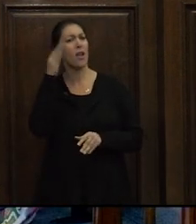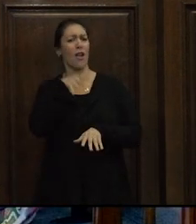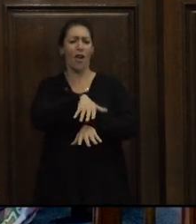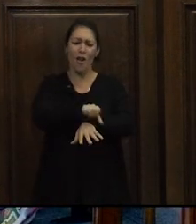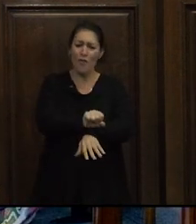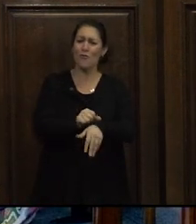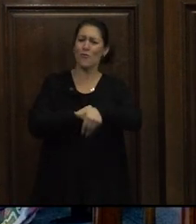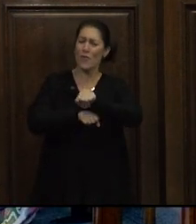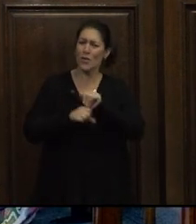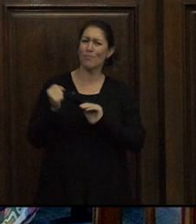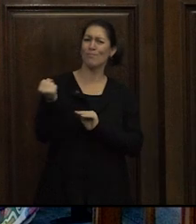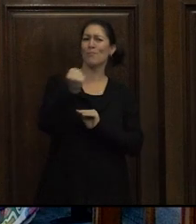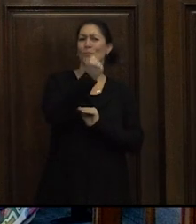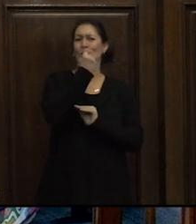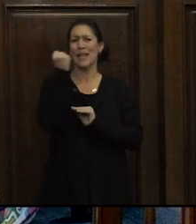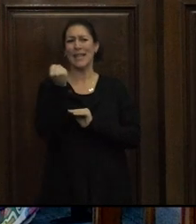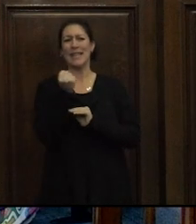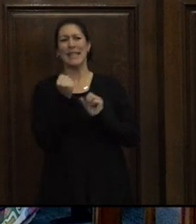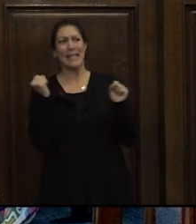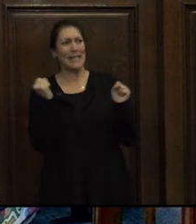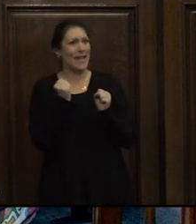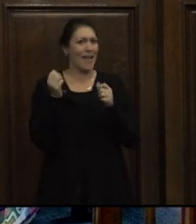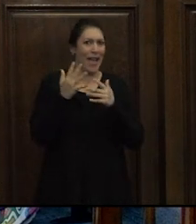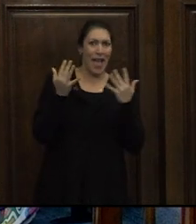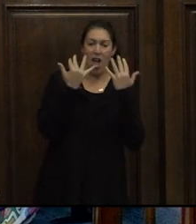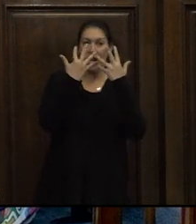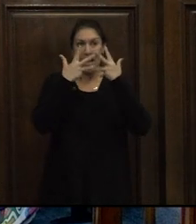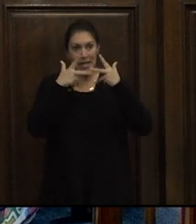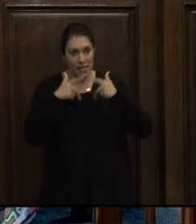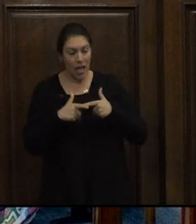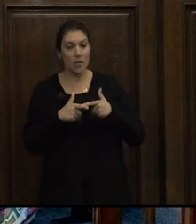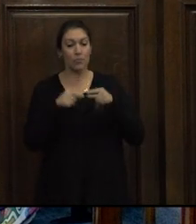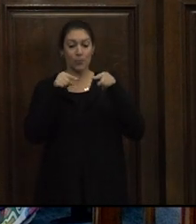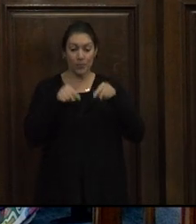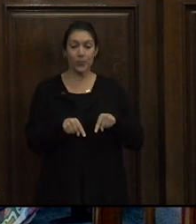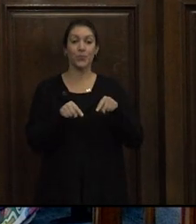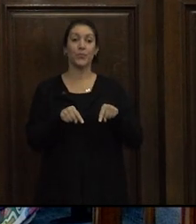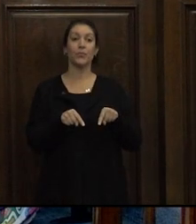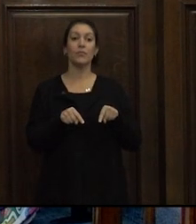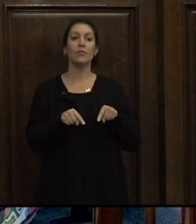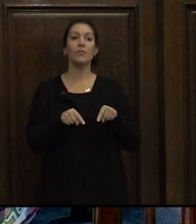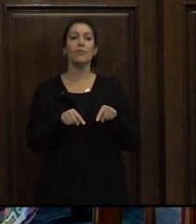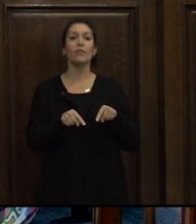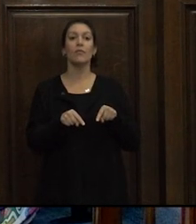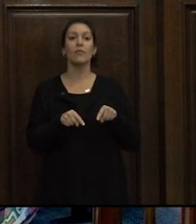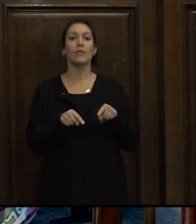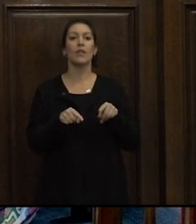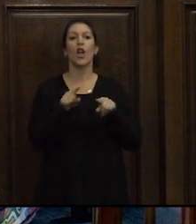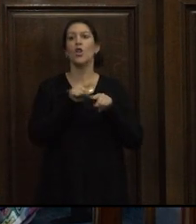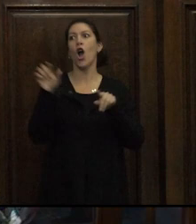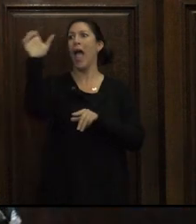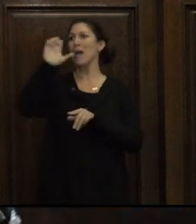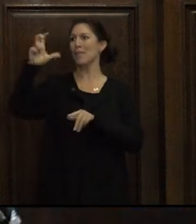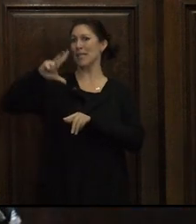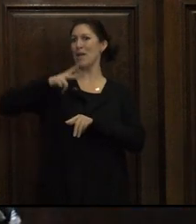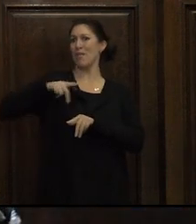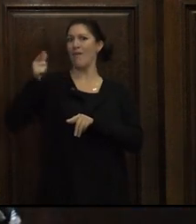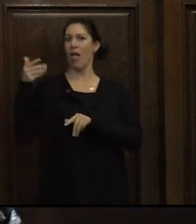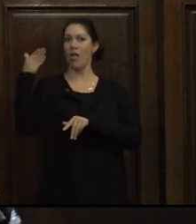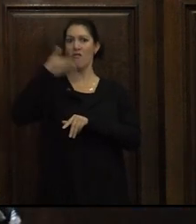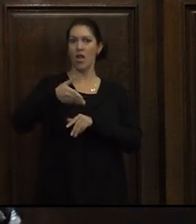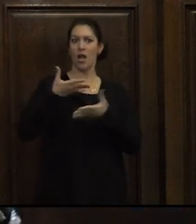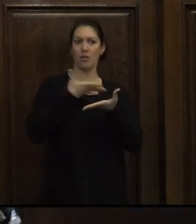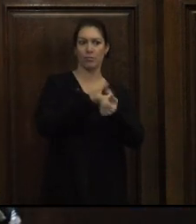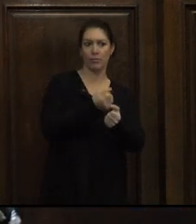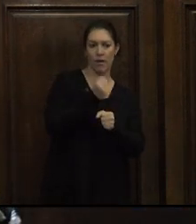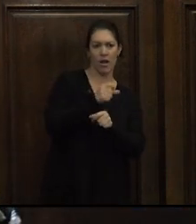esfuerzo, una gran tensión armar todo esto y estar en condiciones, no contratar ninguna empresa privada para